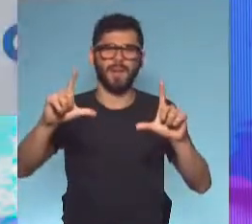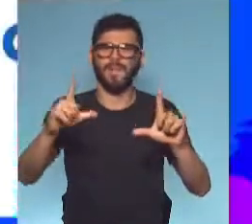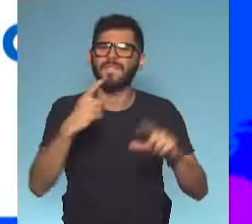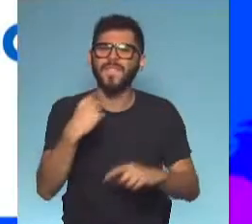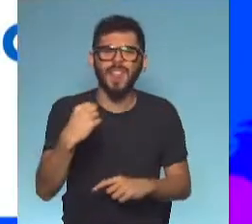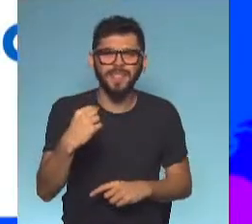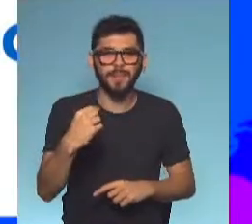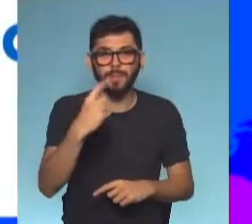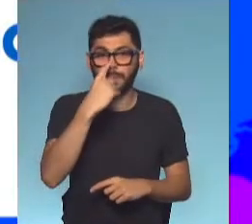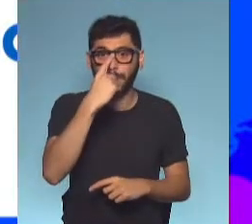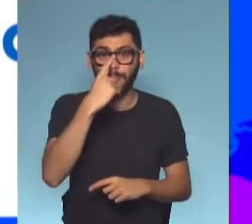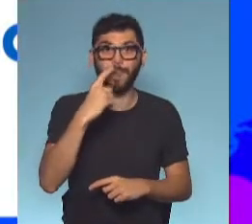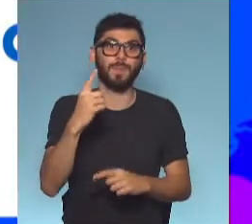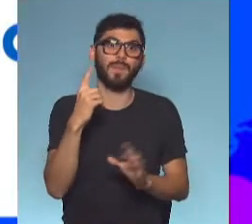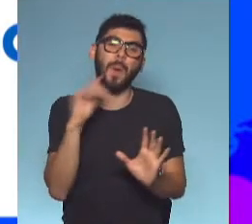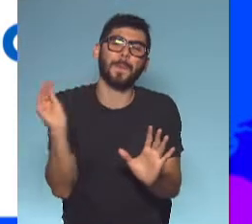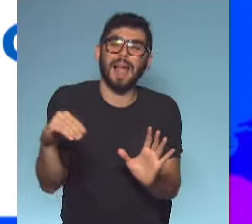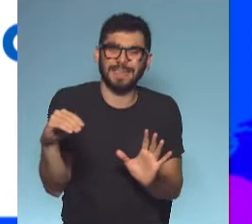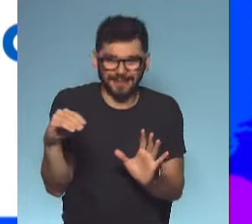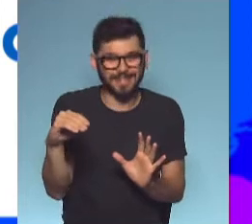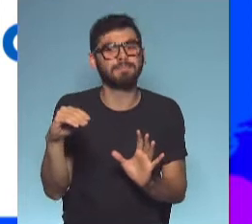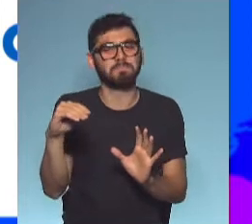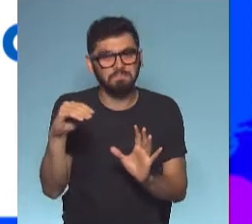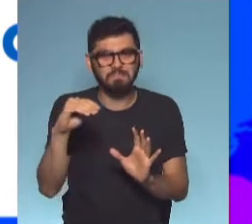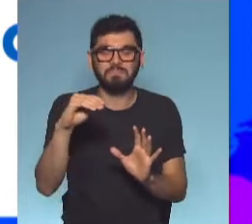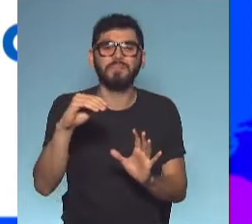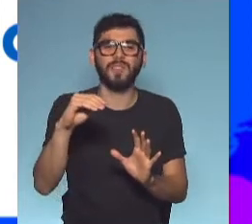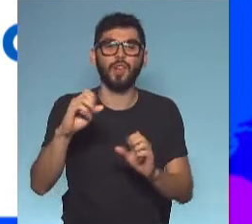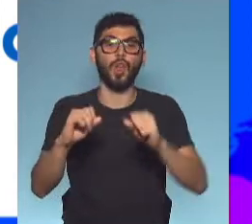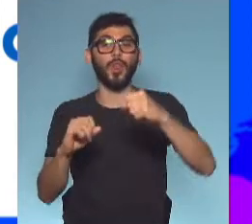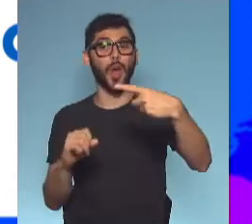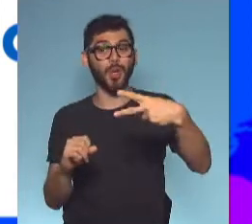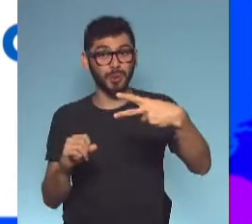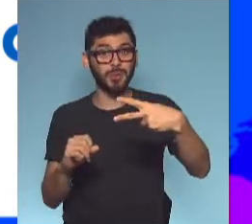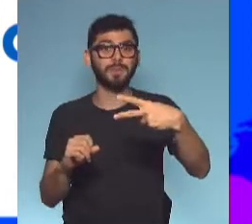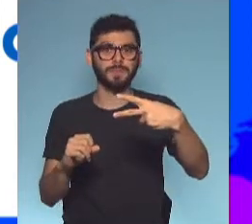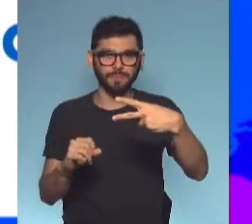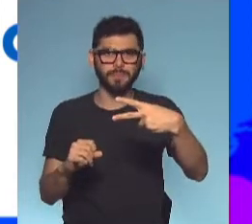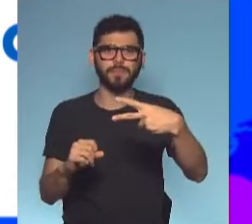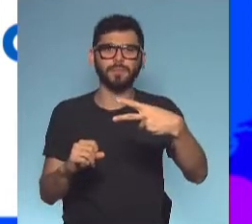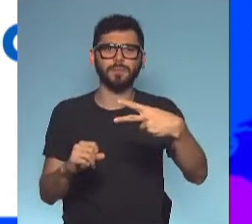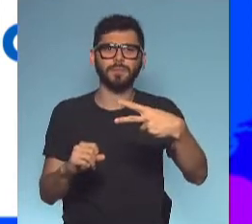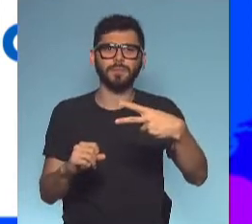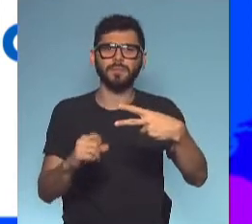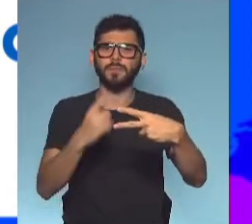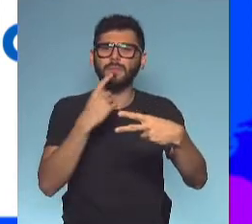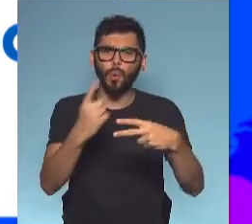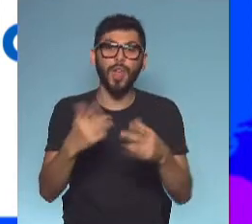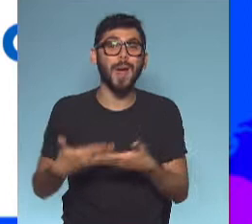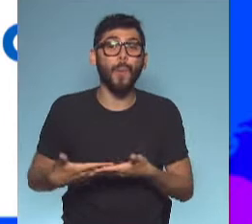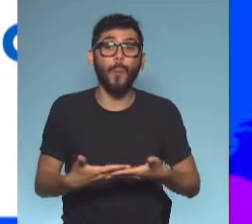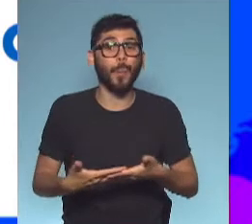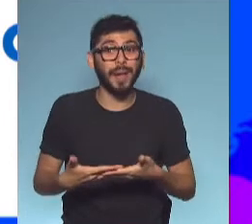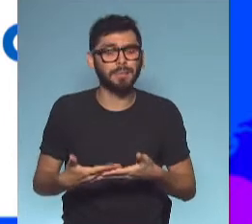lo siguiente? Que es un bonus track. Es un bonus track con dos. Una de los bebés. Que